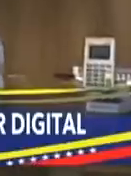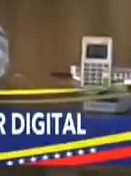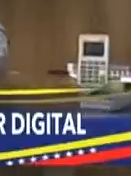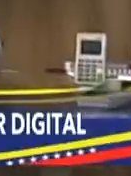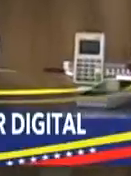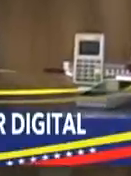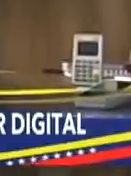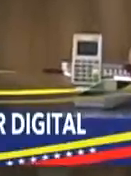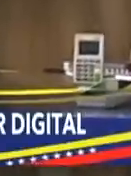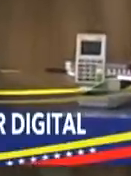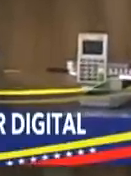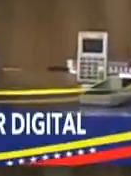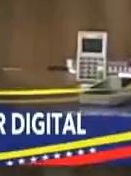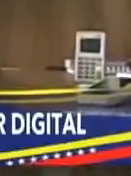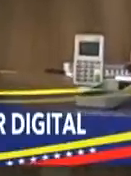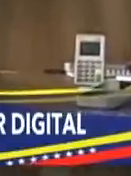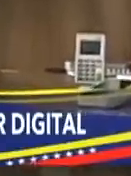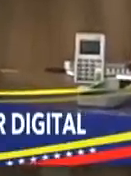por